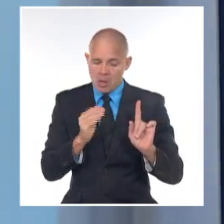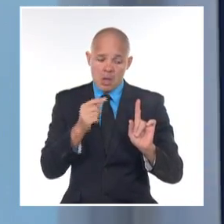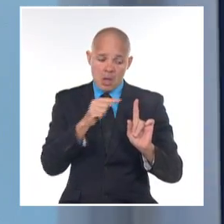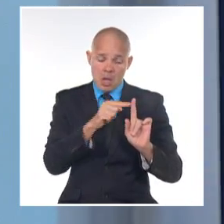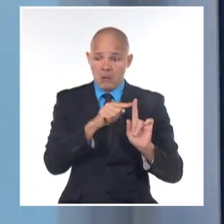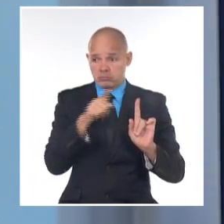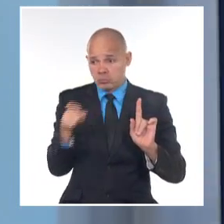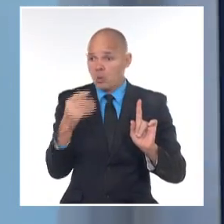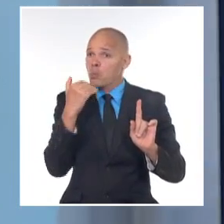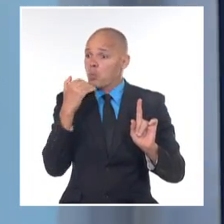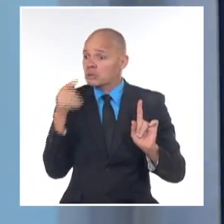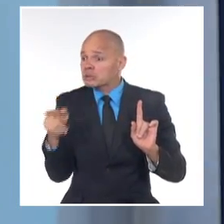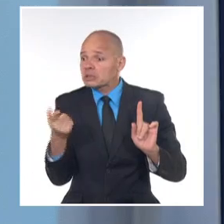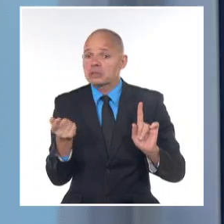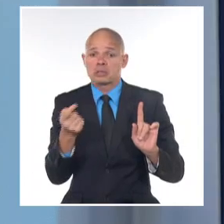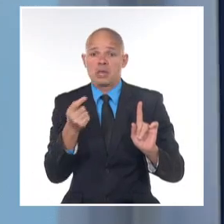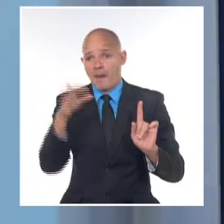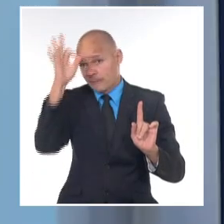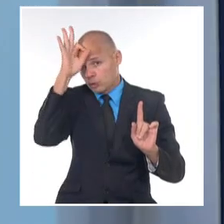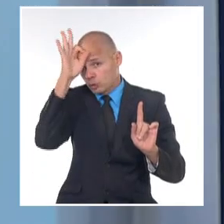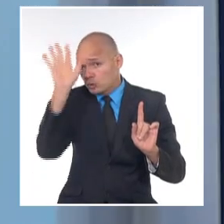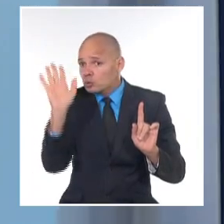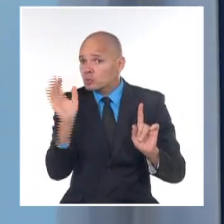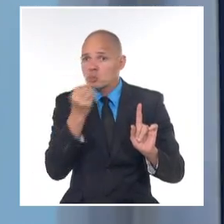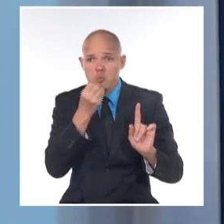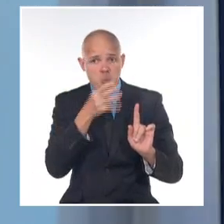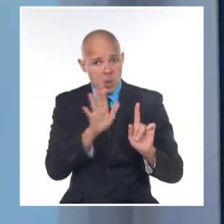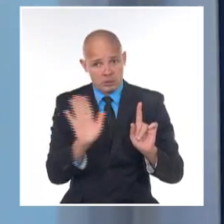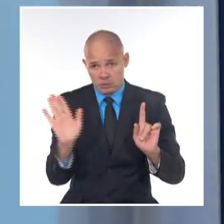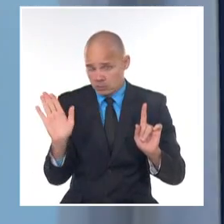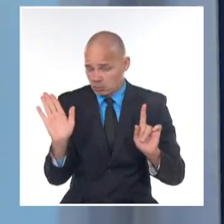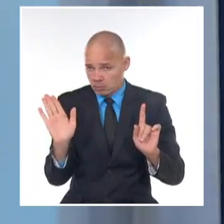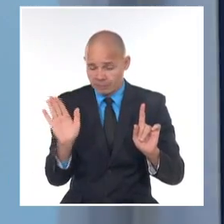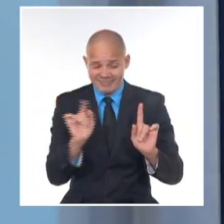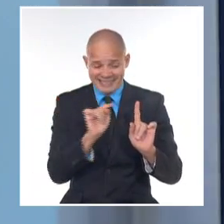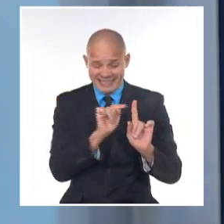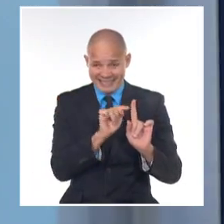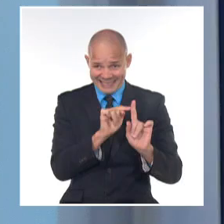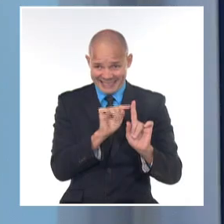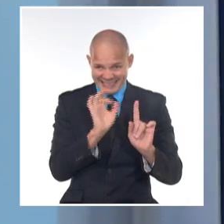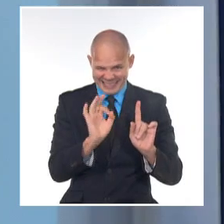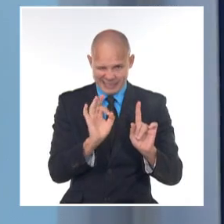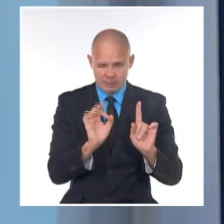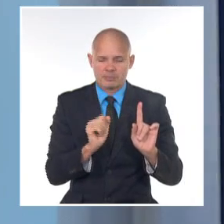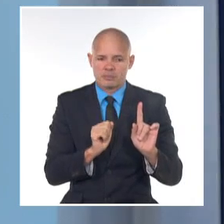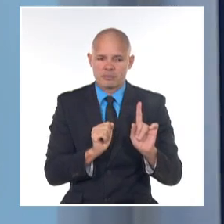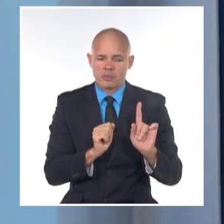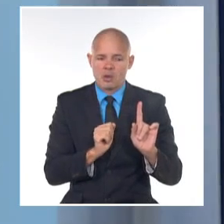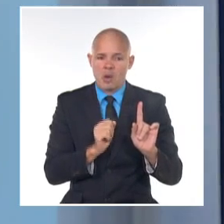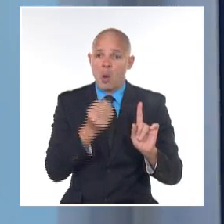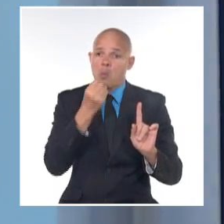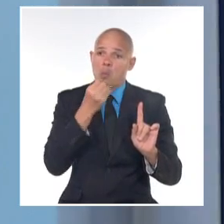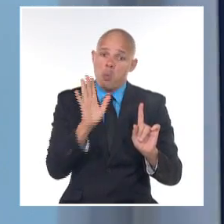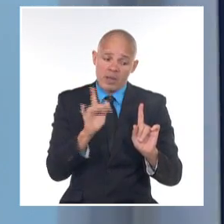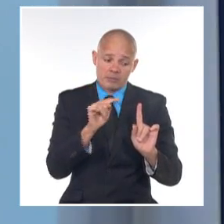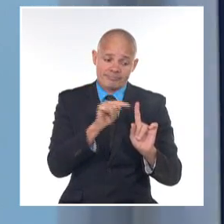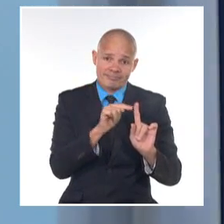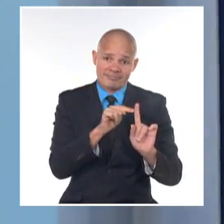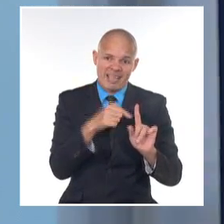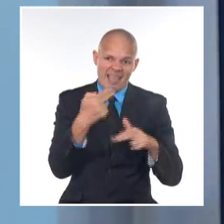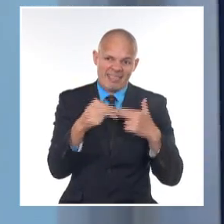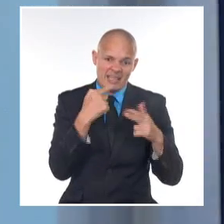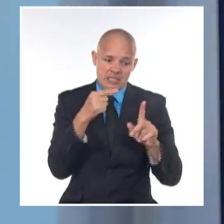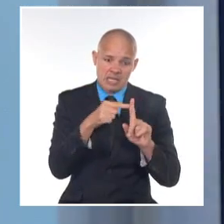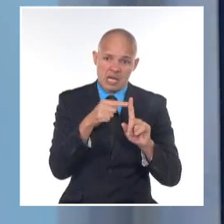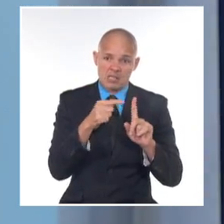cualquier otro tipo de persona. Podríamos estar viendo cualquiera de estos delitos. Pero en ese ejemplo que estamos poniendo, podríamos estar hoy al frente de un delito de